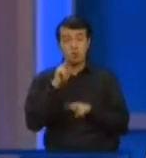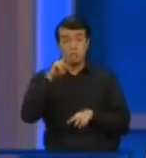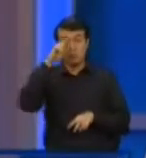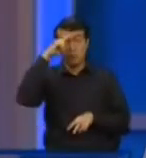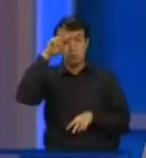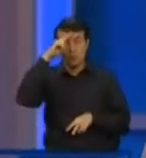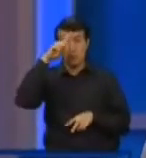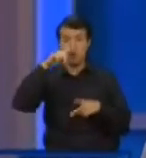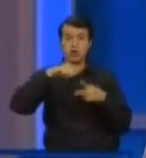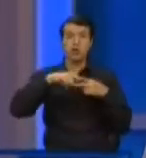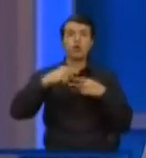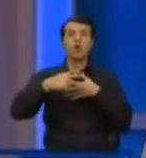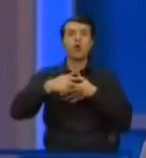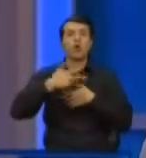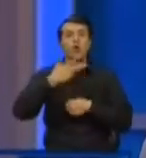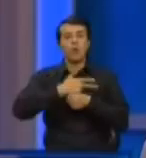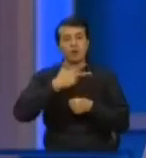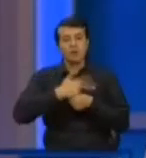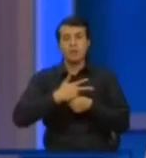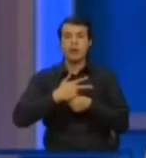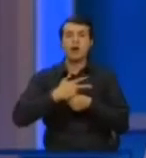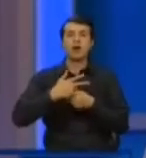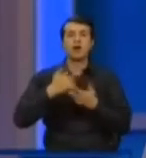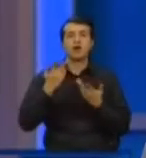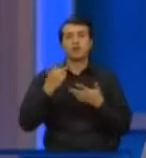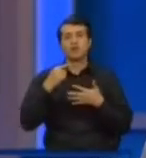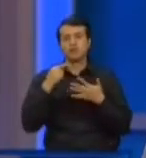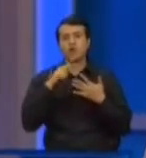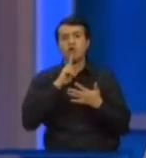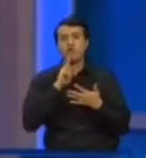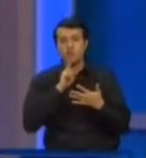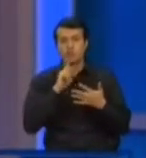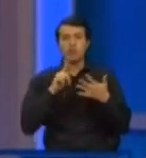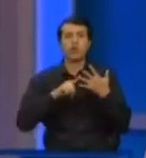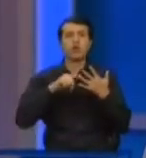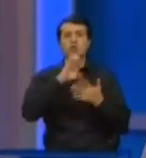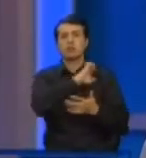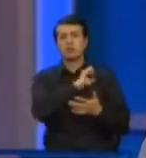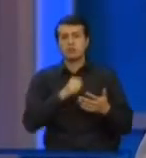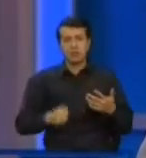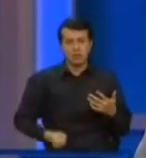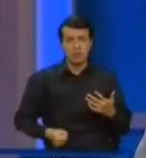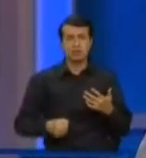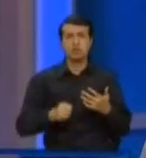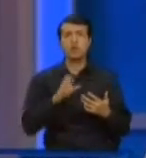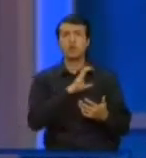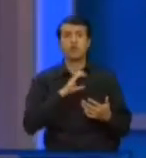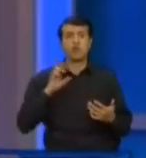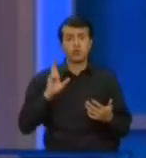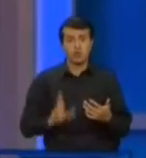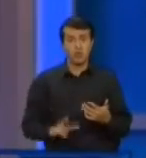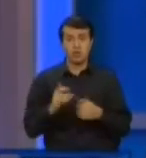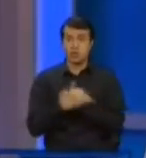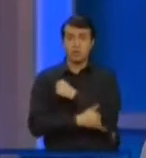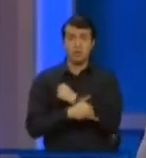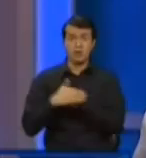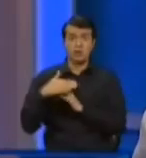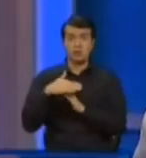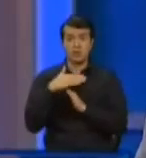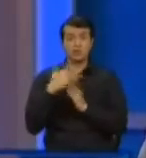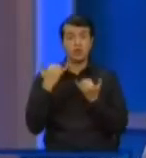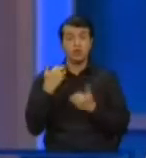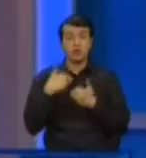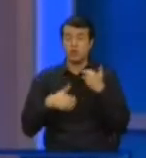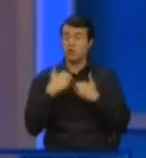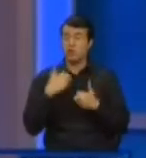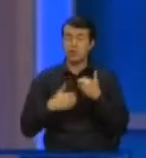México, vemos Guatemala, vemos Honduras, vemos El Salvador, vemos incluso Costa Rica, que es un país pacífico, pero con un presidente que tiene